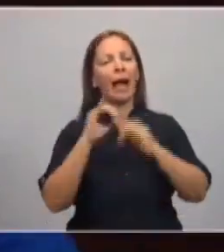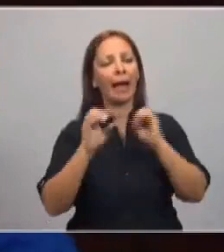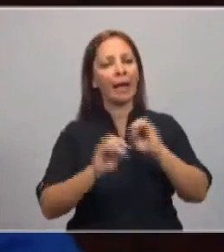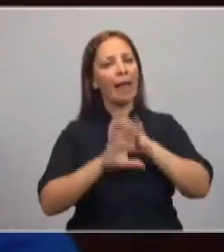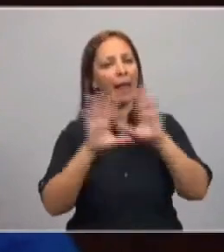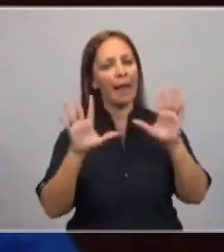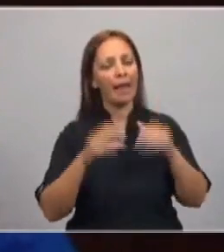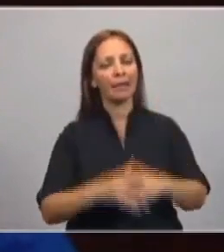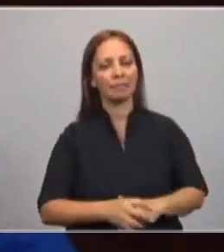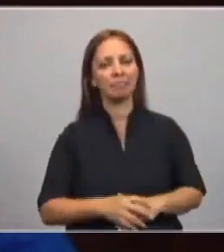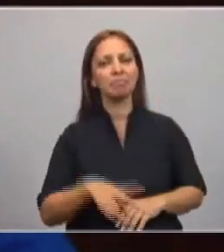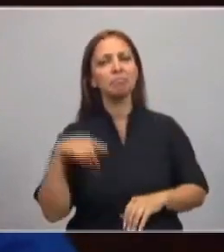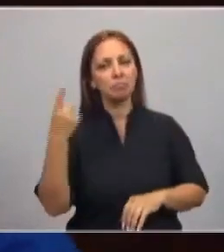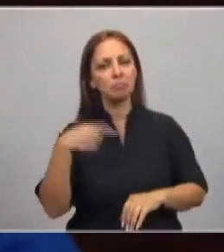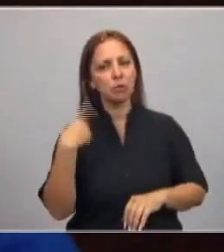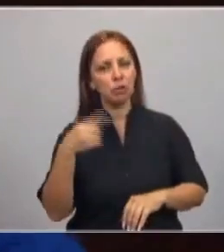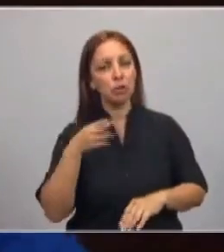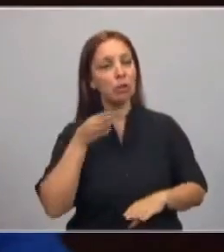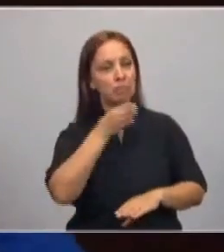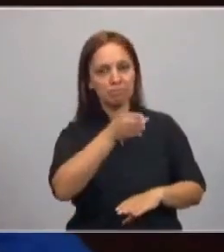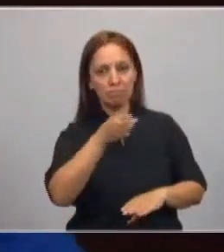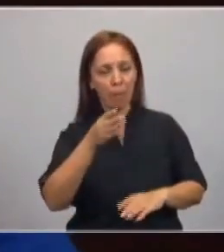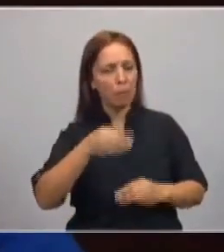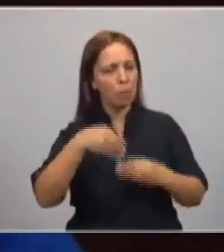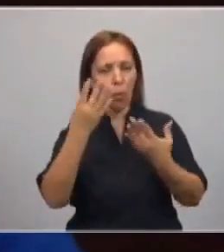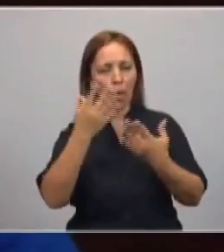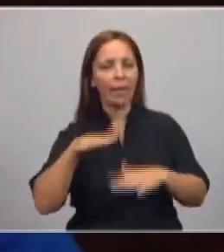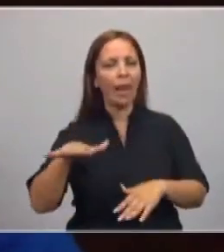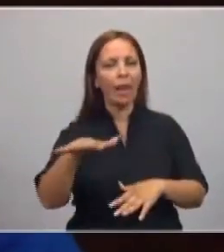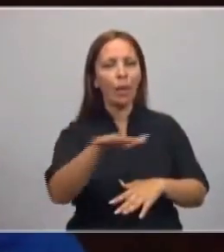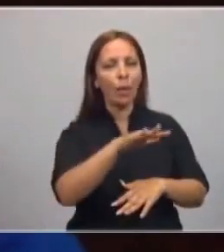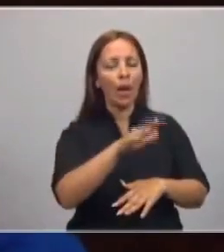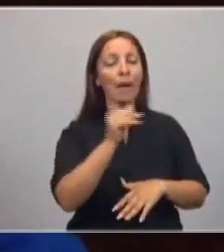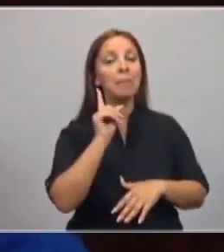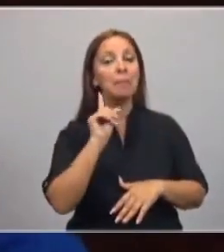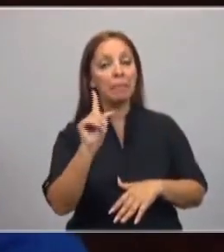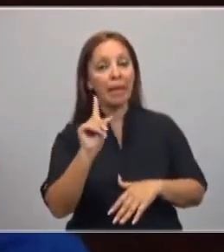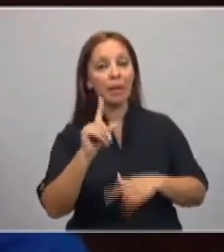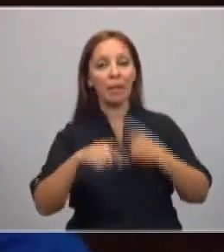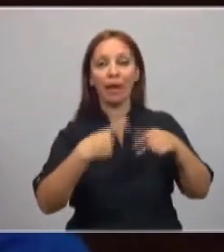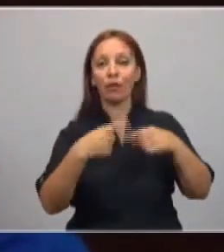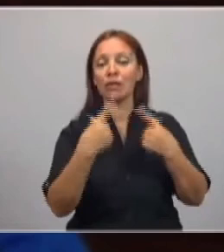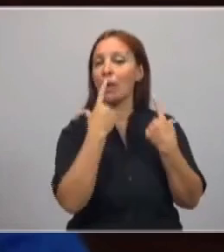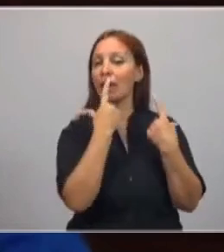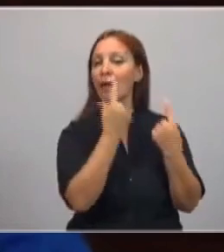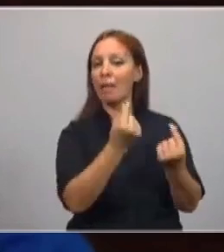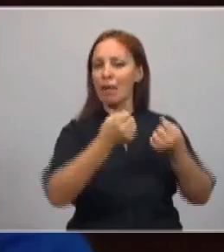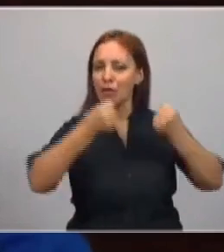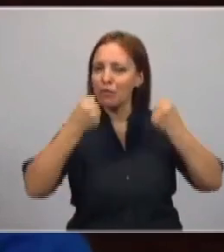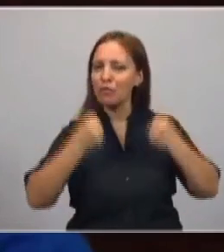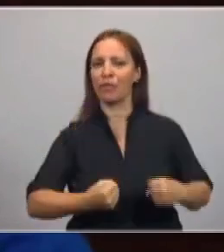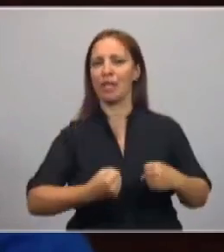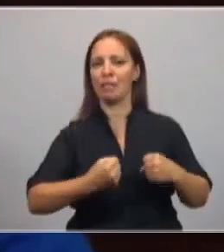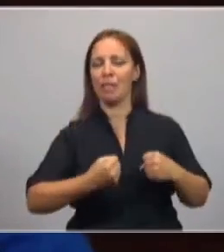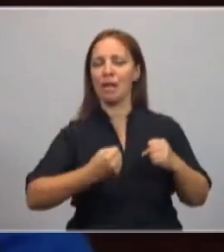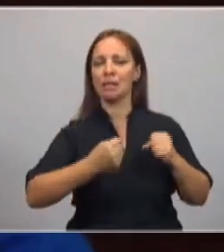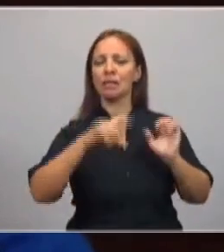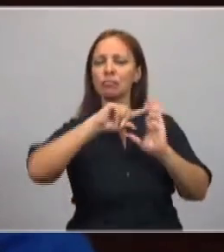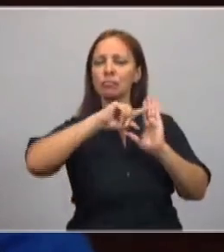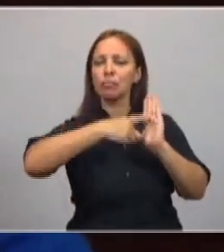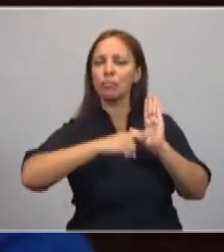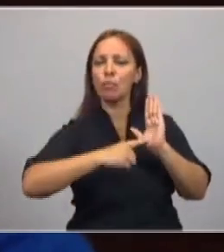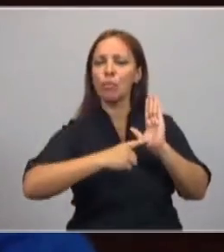estaremos en todos los ámbitos que sean necesarios, pero para seguir reclamando con firmeza puntos